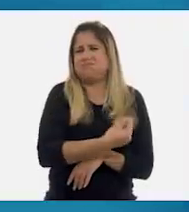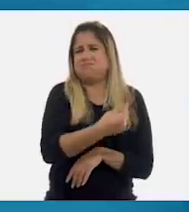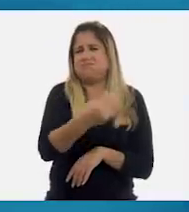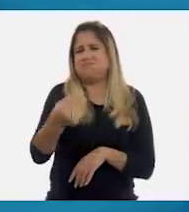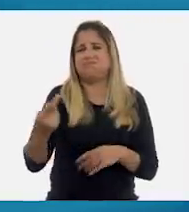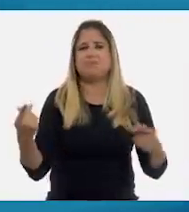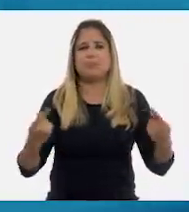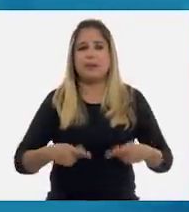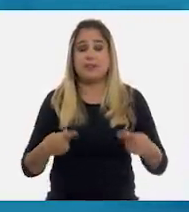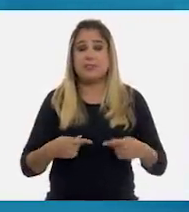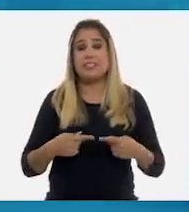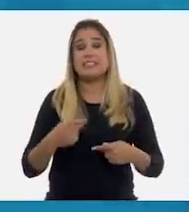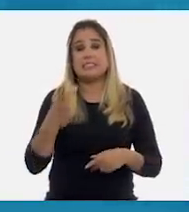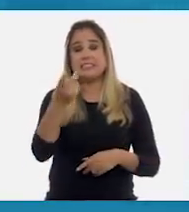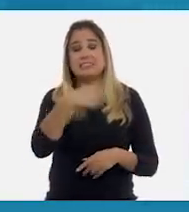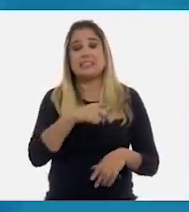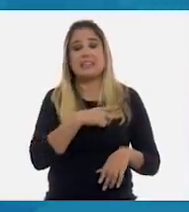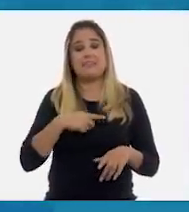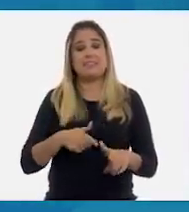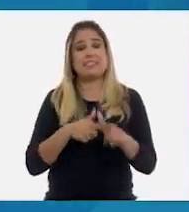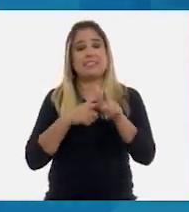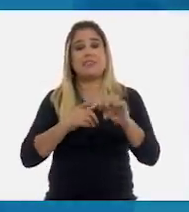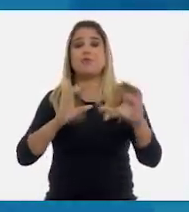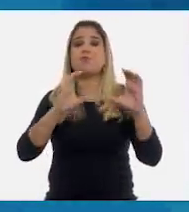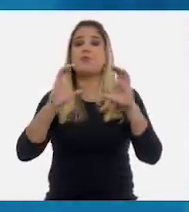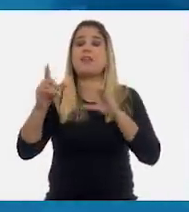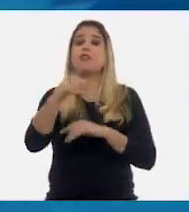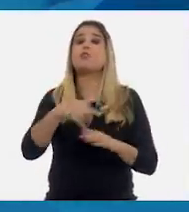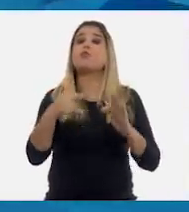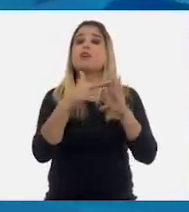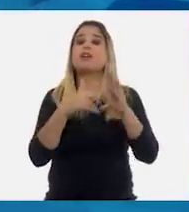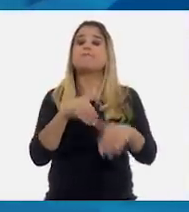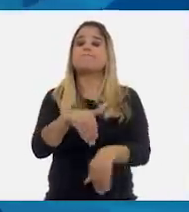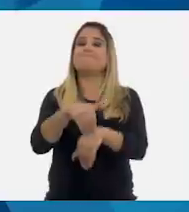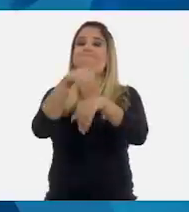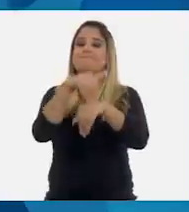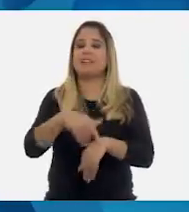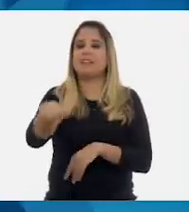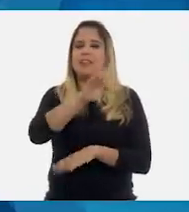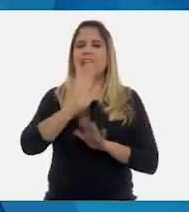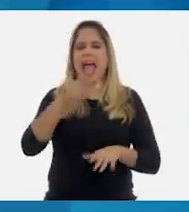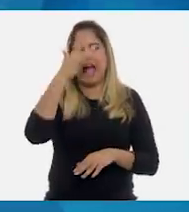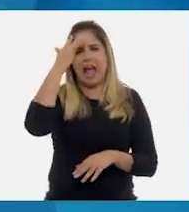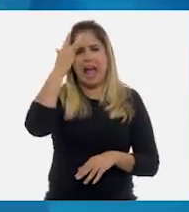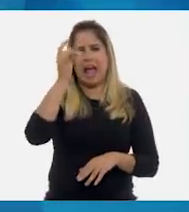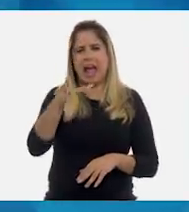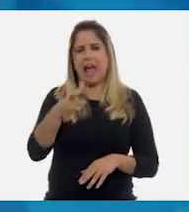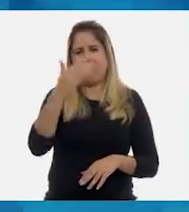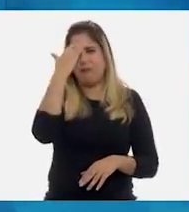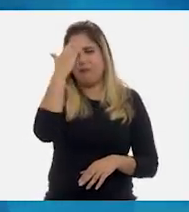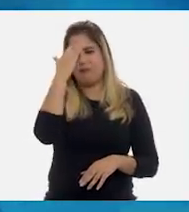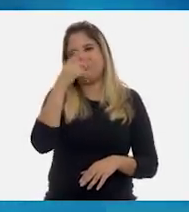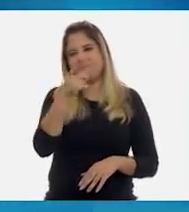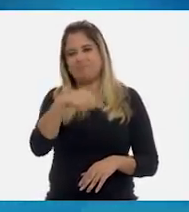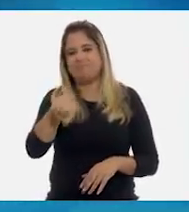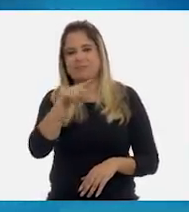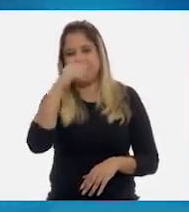personas. Por eso hay que continuar cuidándonos siguiendo las buenas prácticas que ya todos conocemos para evitar contagiarnos.